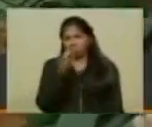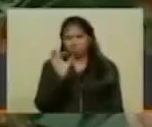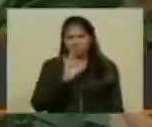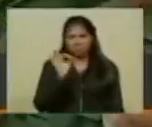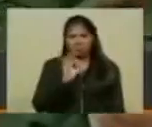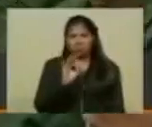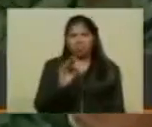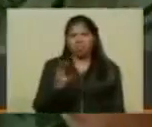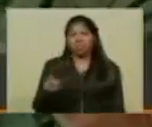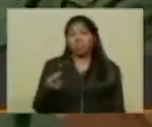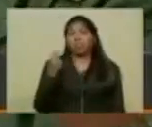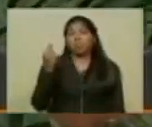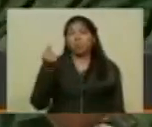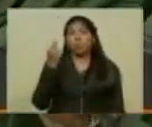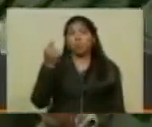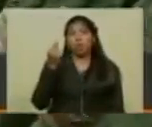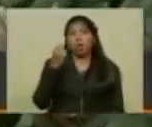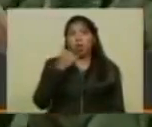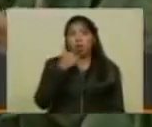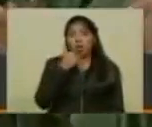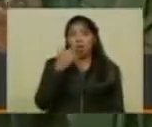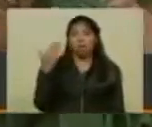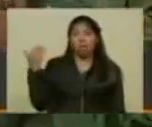En ninguna circunstancia.